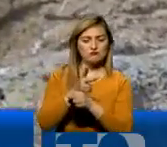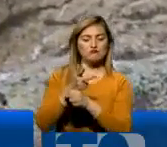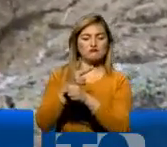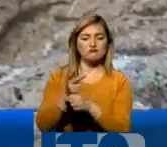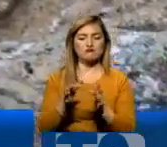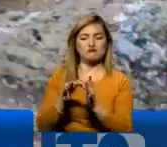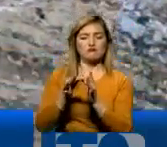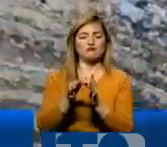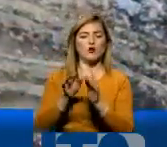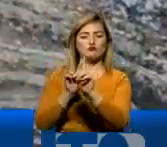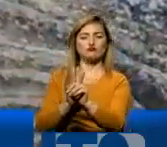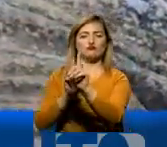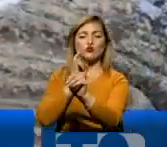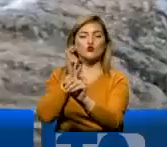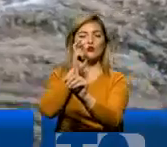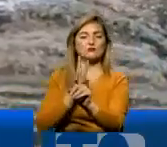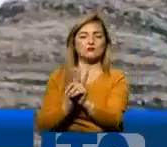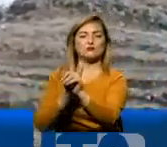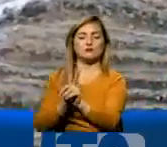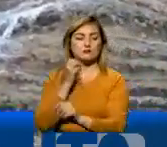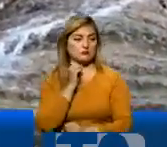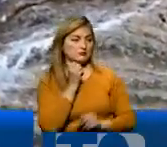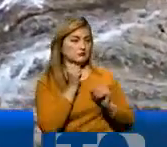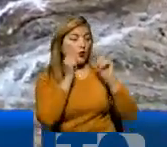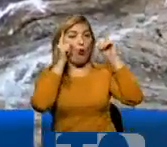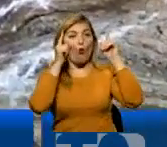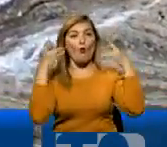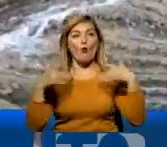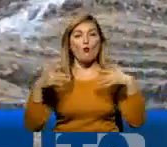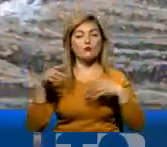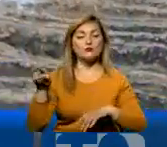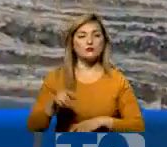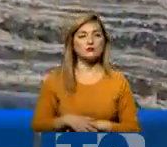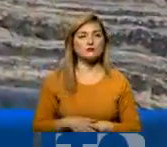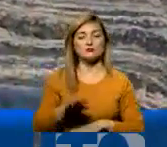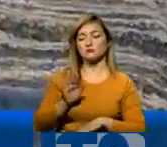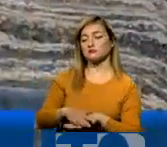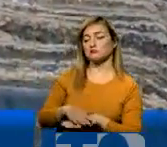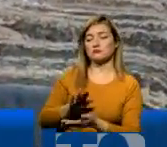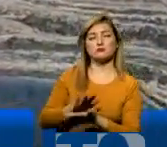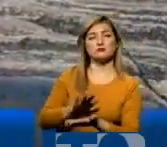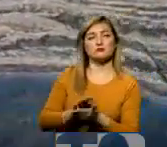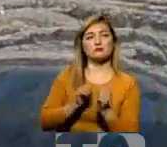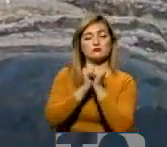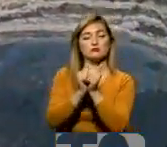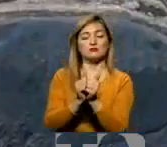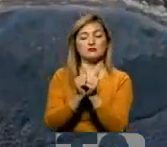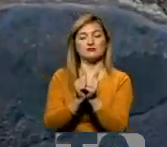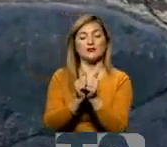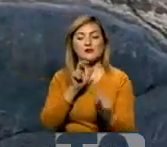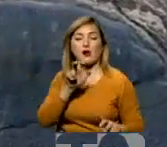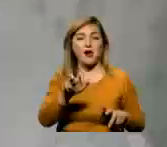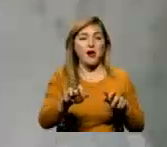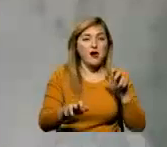mientras guiaba a dos turistas. Todos quedaron sorprendidos al observar el ave que posa tranquilamente junto a una iguana